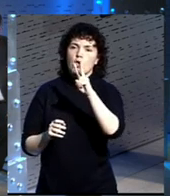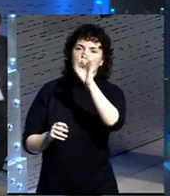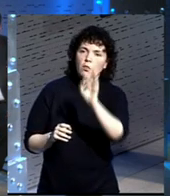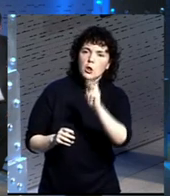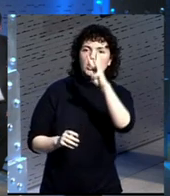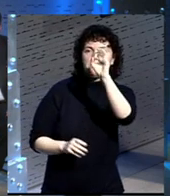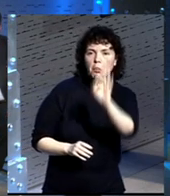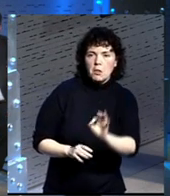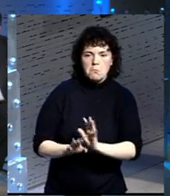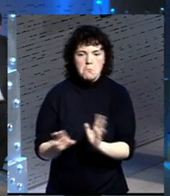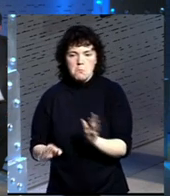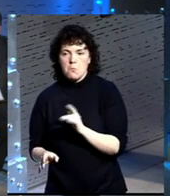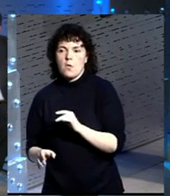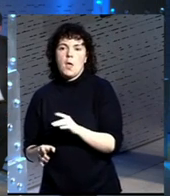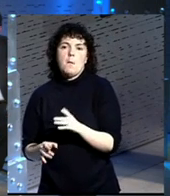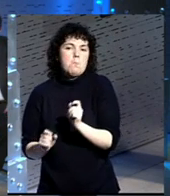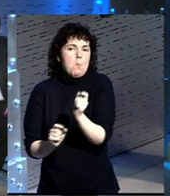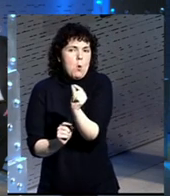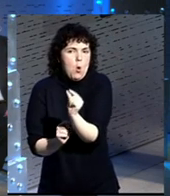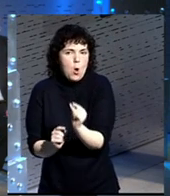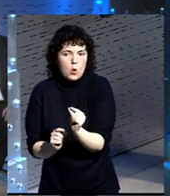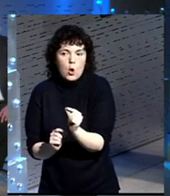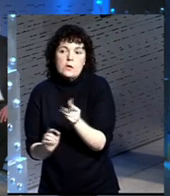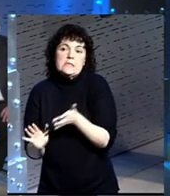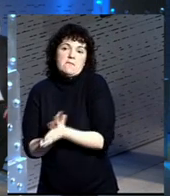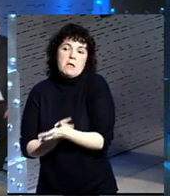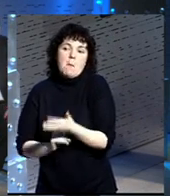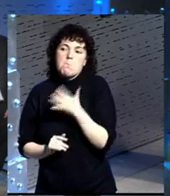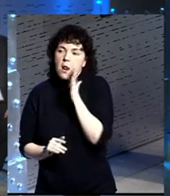2-3%, pero todavía es baja, o sea que debe ser que retiene.